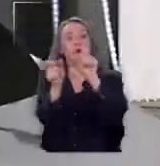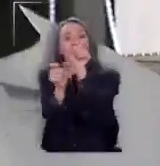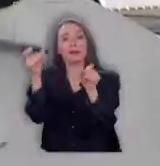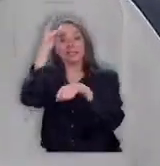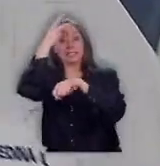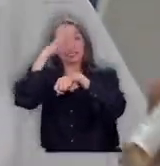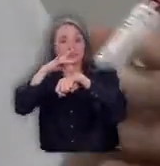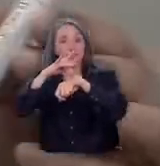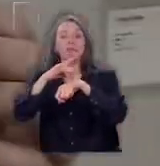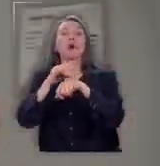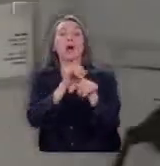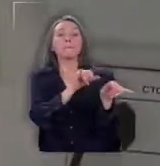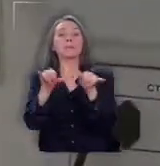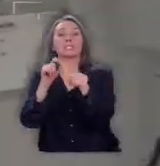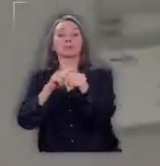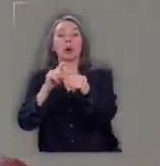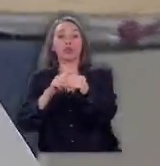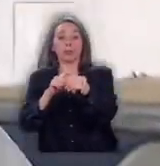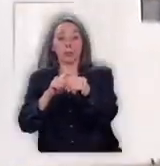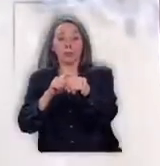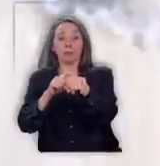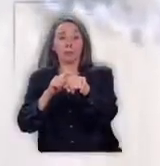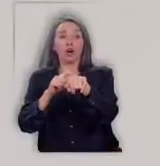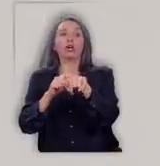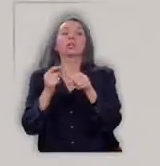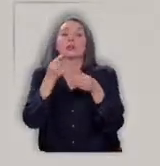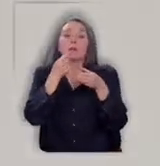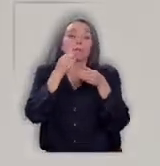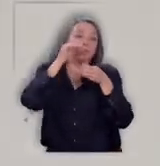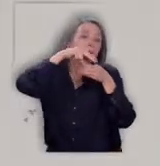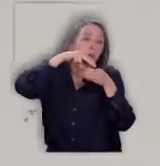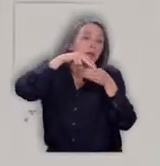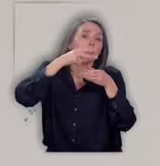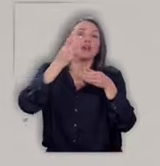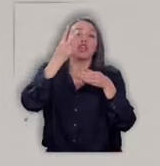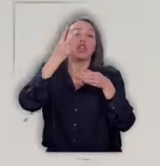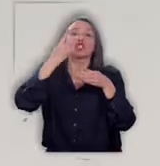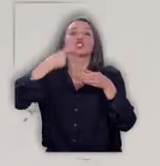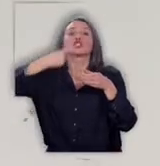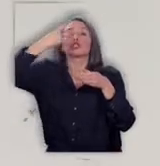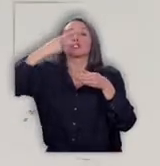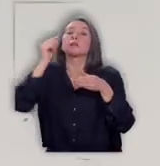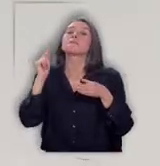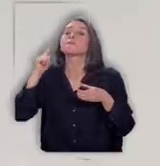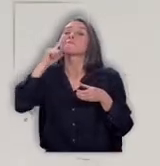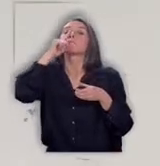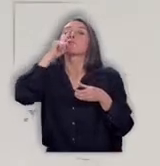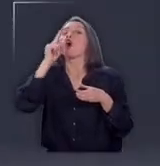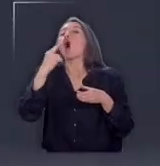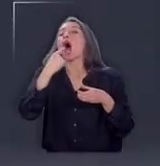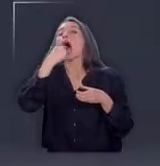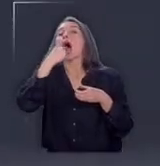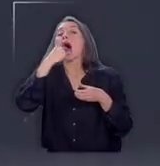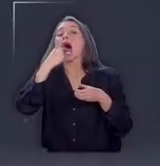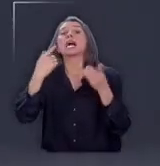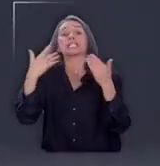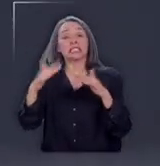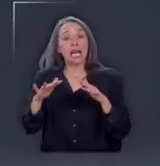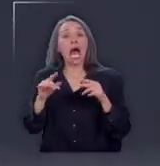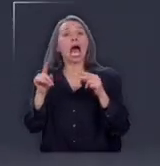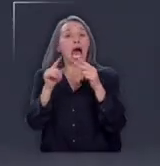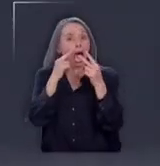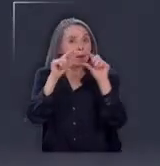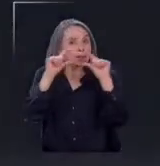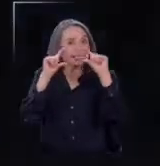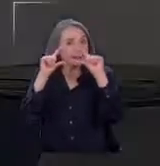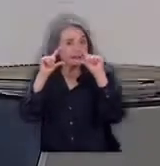pacientes muestras simultáneas a través de la saliva y también de la clásica de isopado nasofaringeo ya tiene algunos resultados